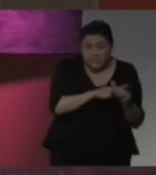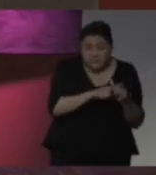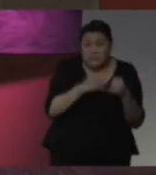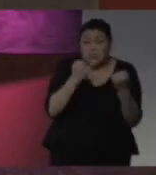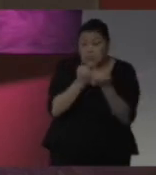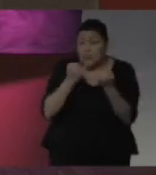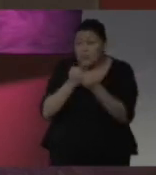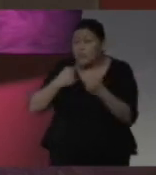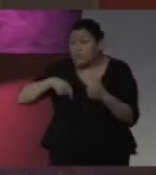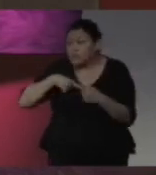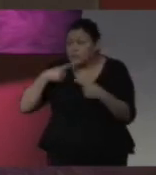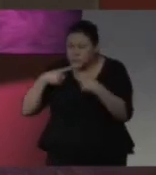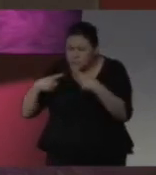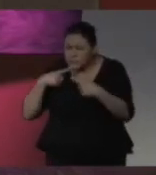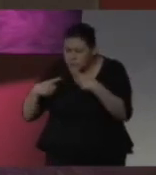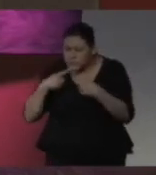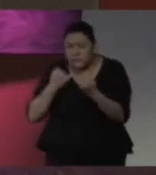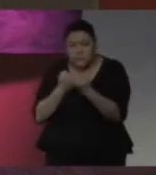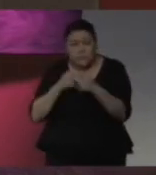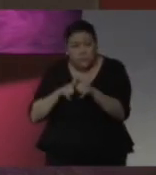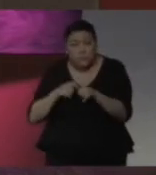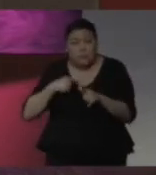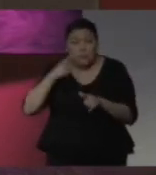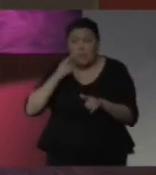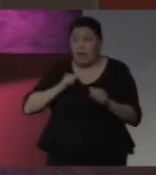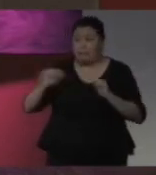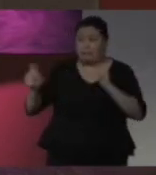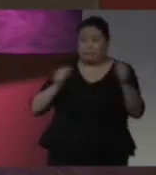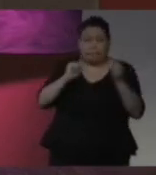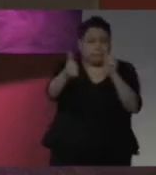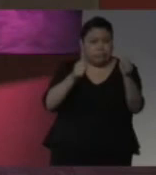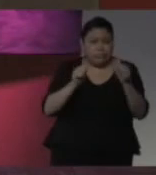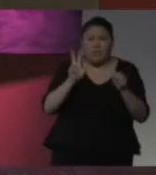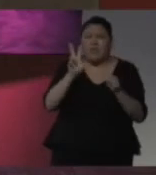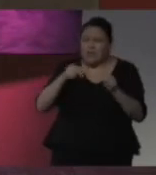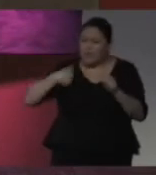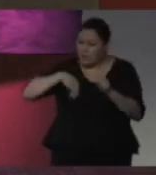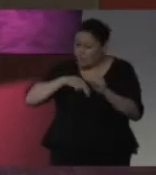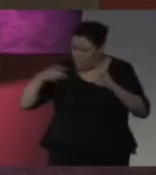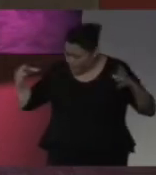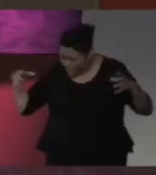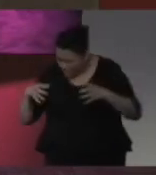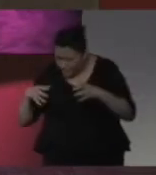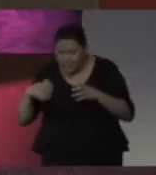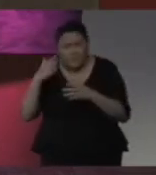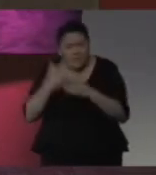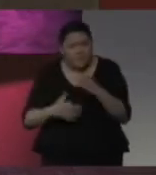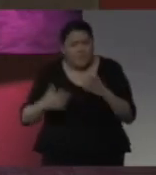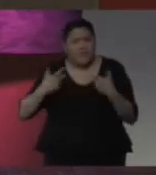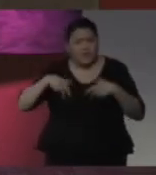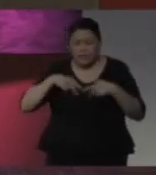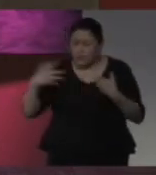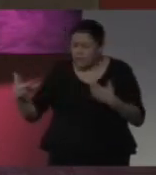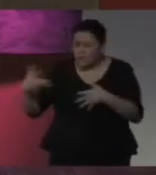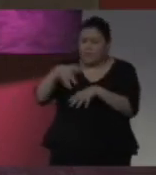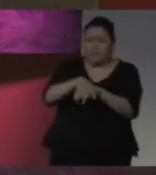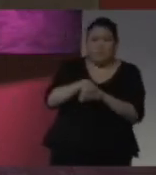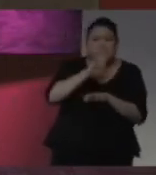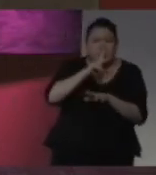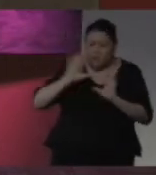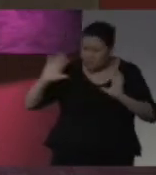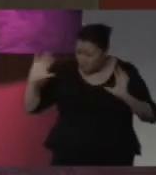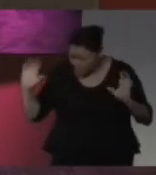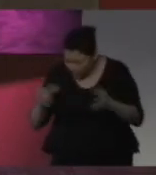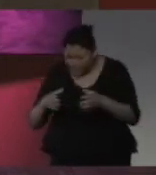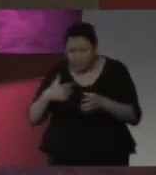no hacer una lucha aislada y desconectada una de otra. Hablar en términos de inclusión y no de exclusión,